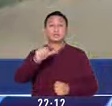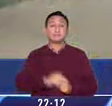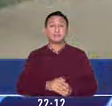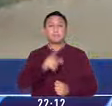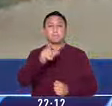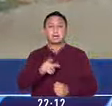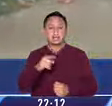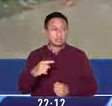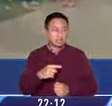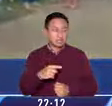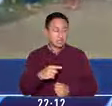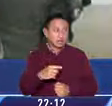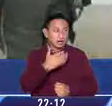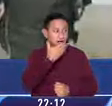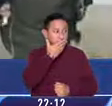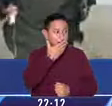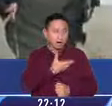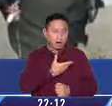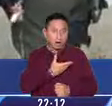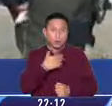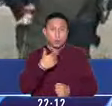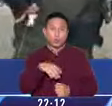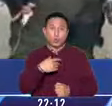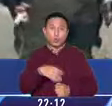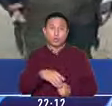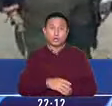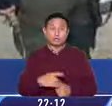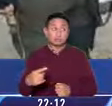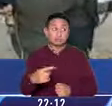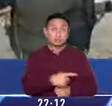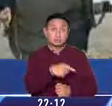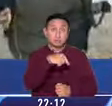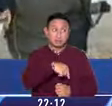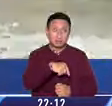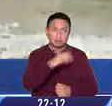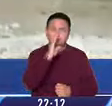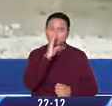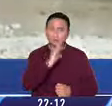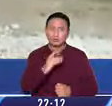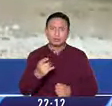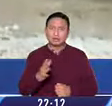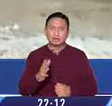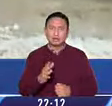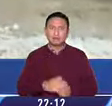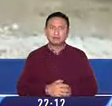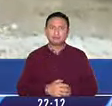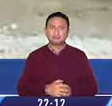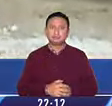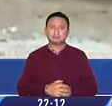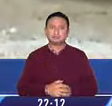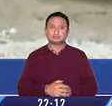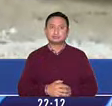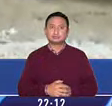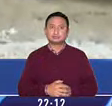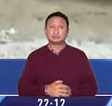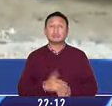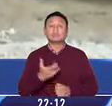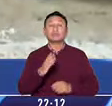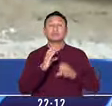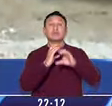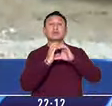quedaron sorprendidos, atónitos con el hecho. Dicen que este tipo de situaciones no ocurren por este lado de la ciudad. ¿El autobús y